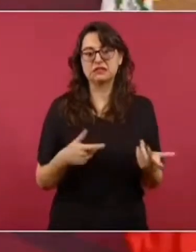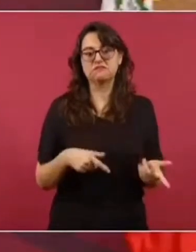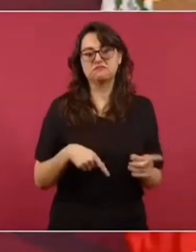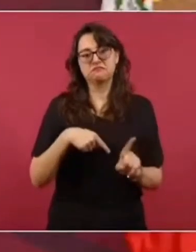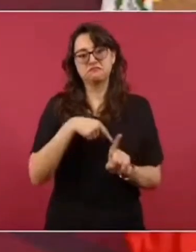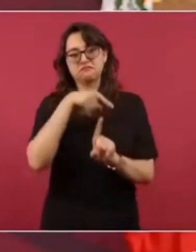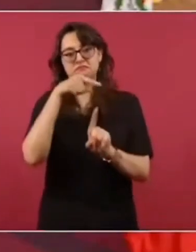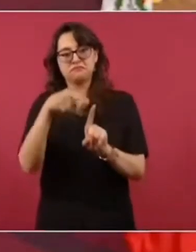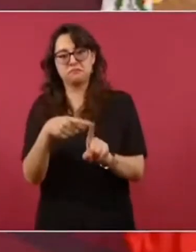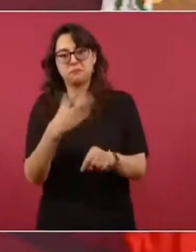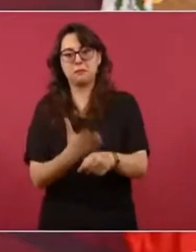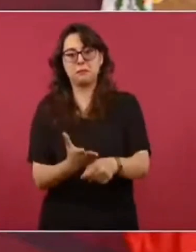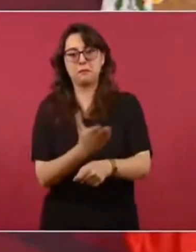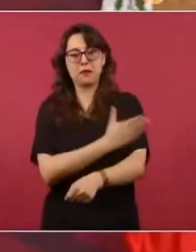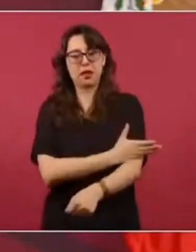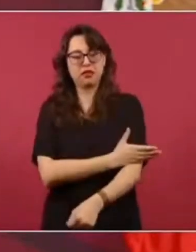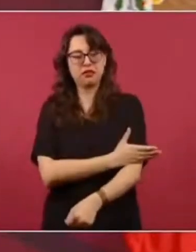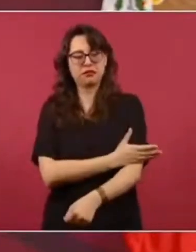Él estudia,